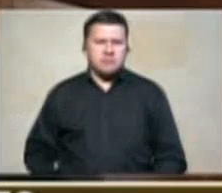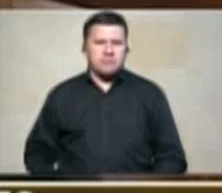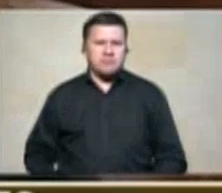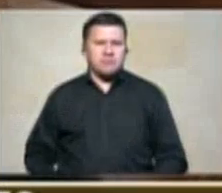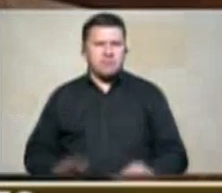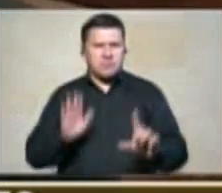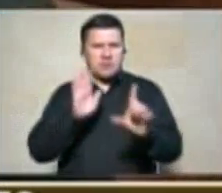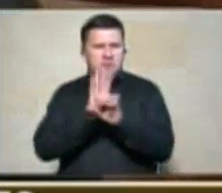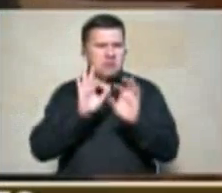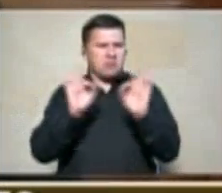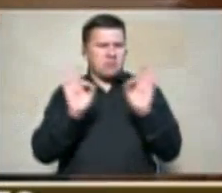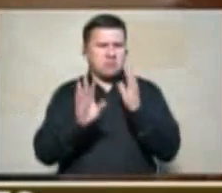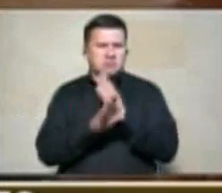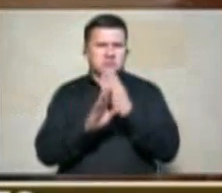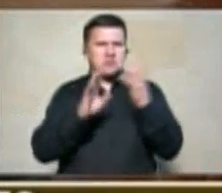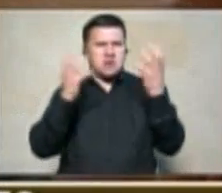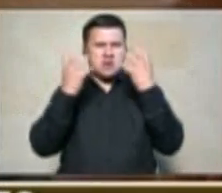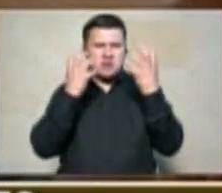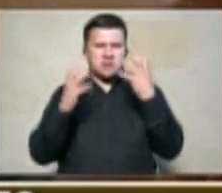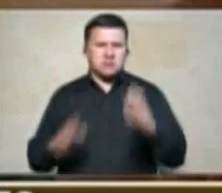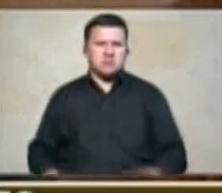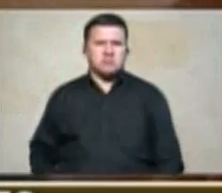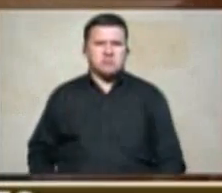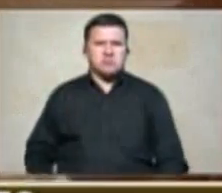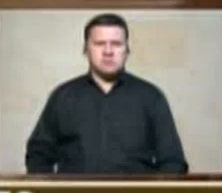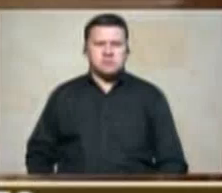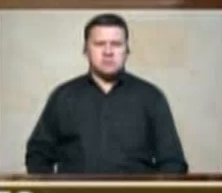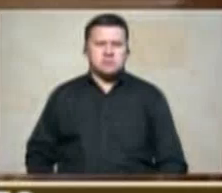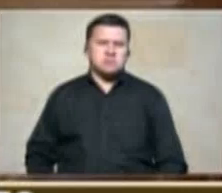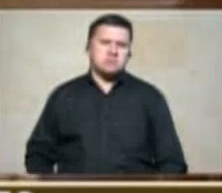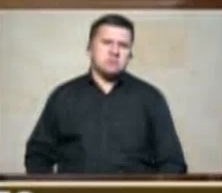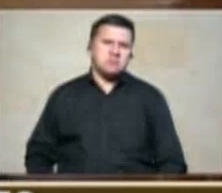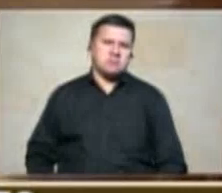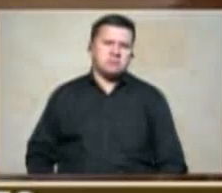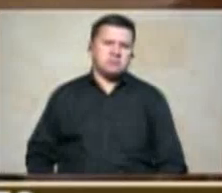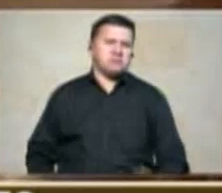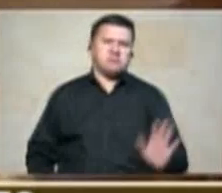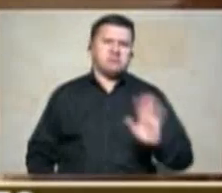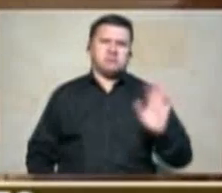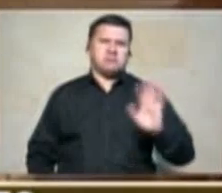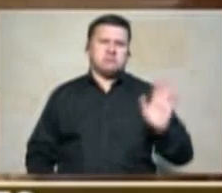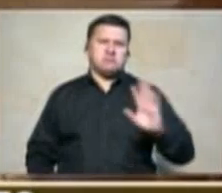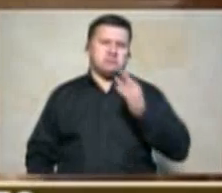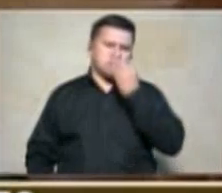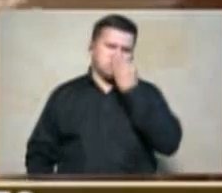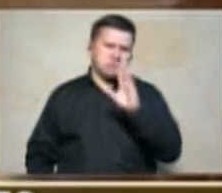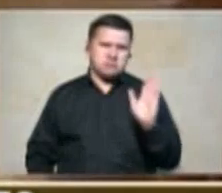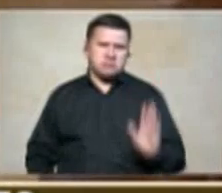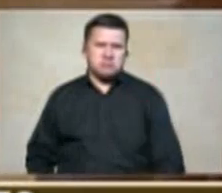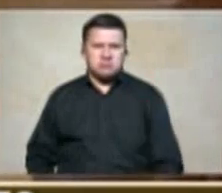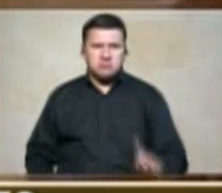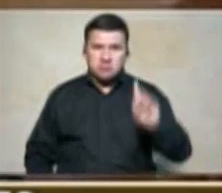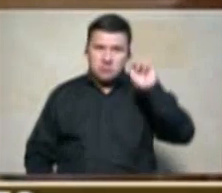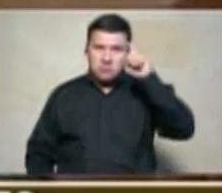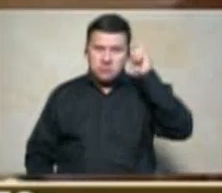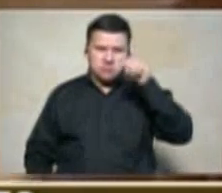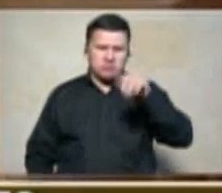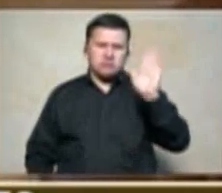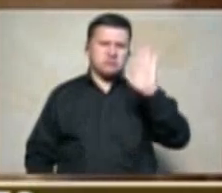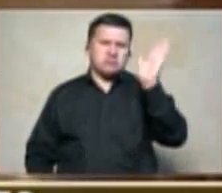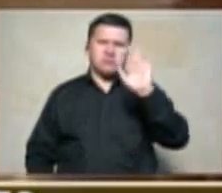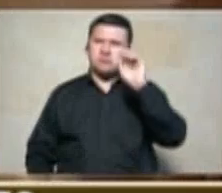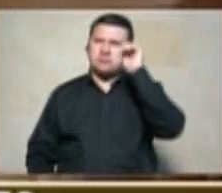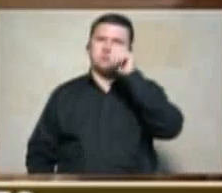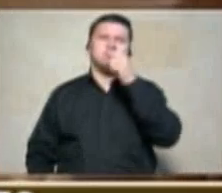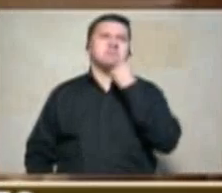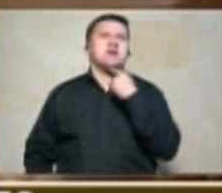Entonces, aquí no vale el gobierno, aquí no vale que el gobierno diga es que hay muchos casos positivos